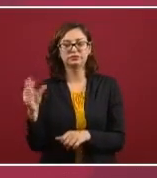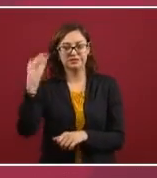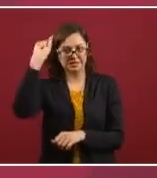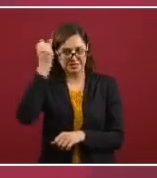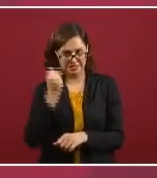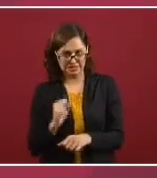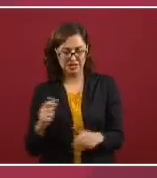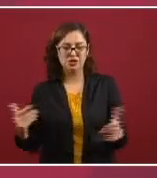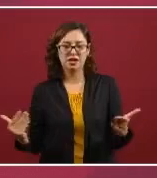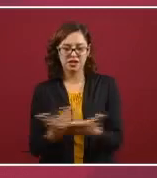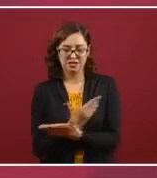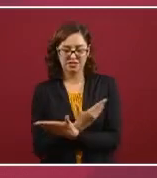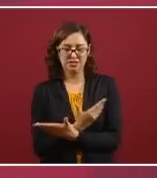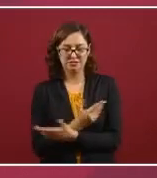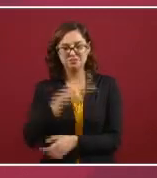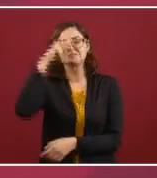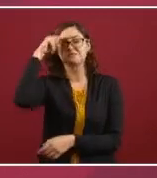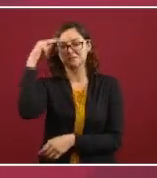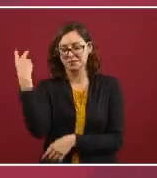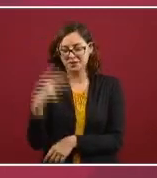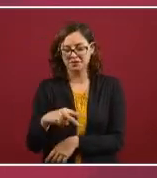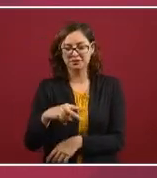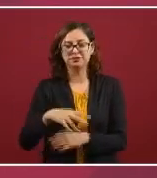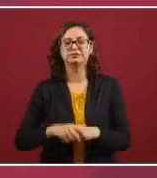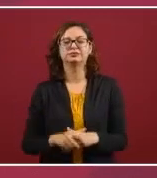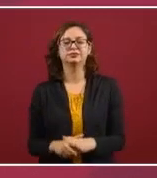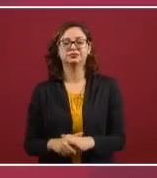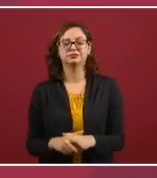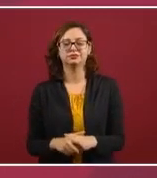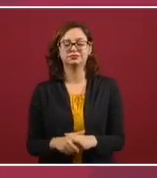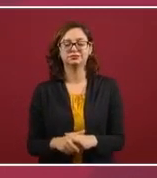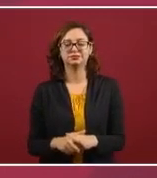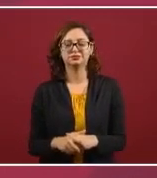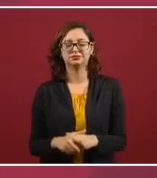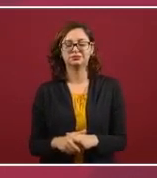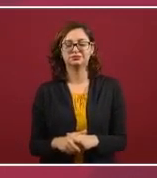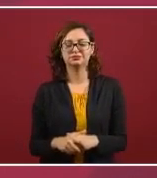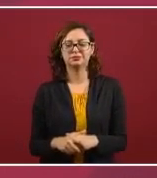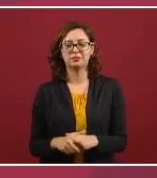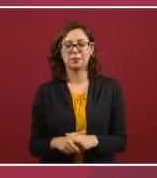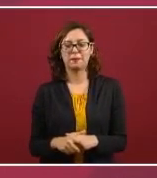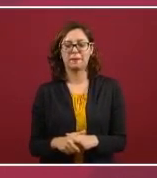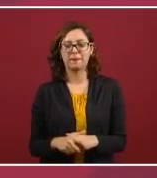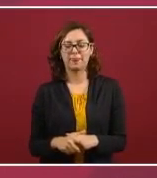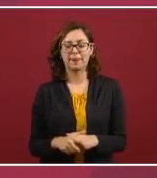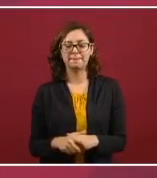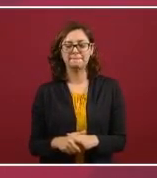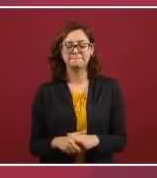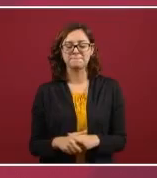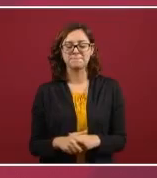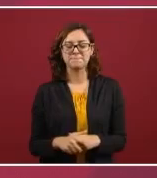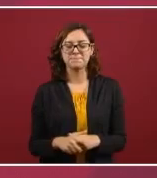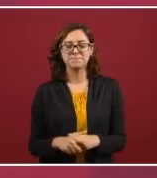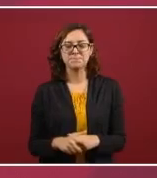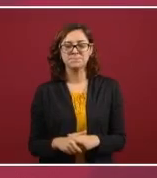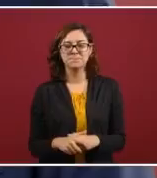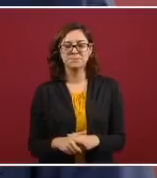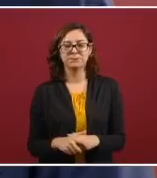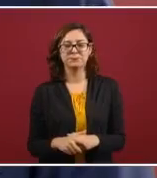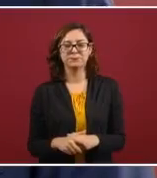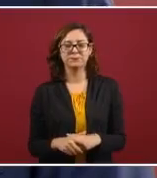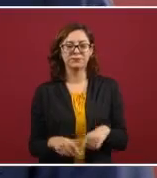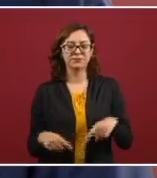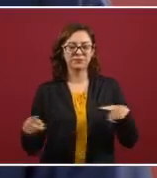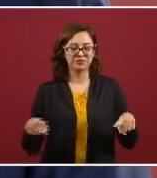sinaloenses, mexicanos, y se envasa uno del